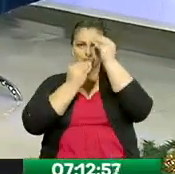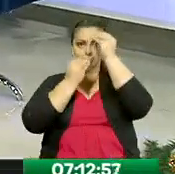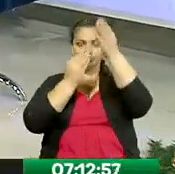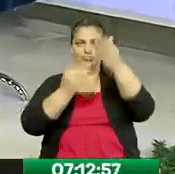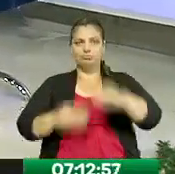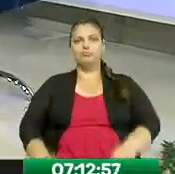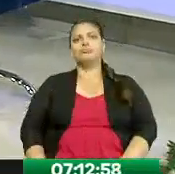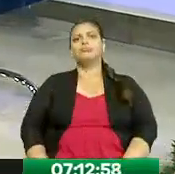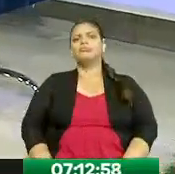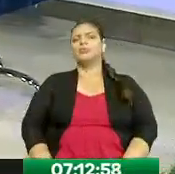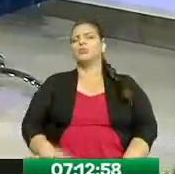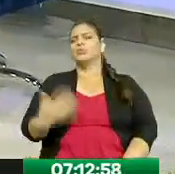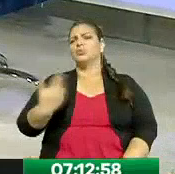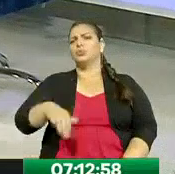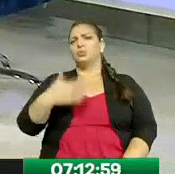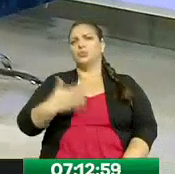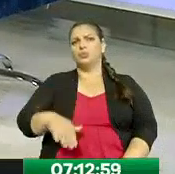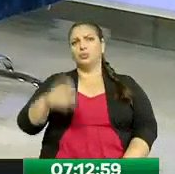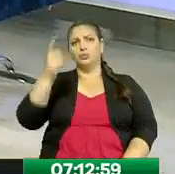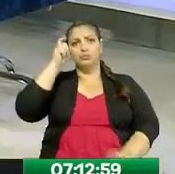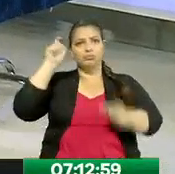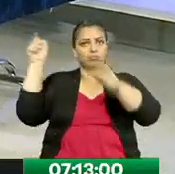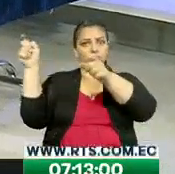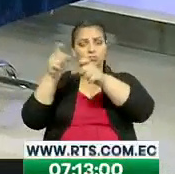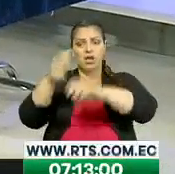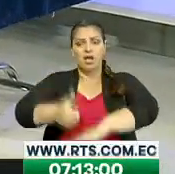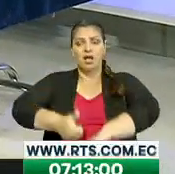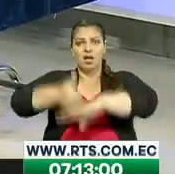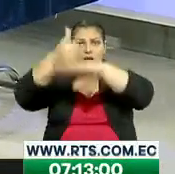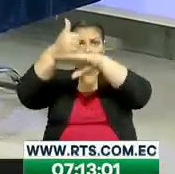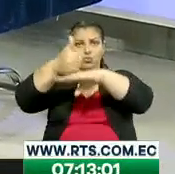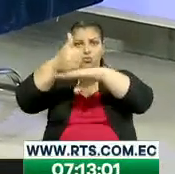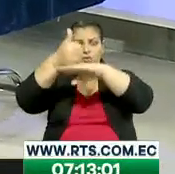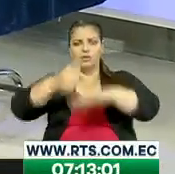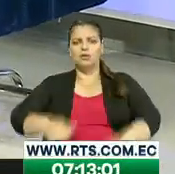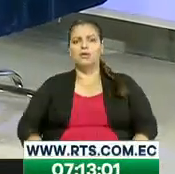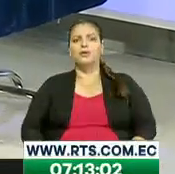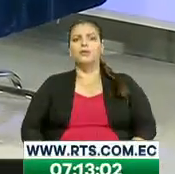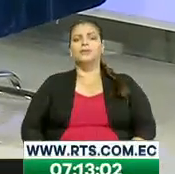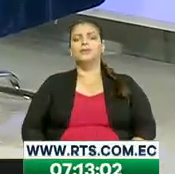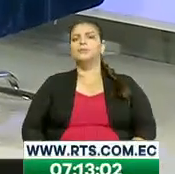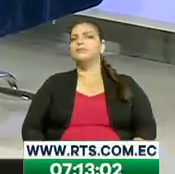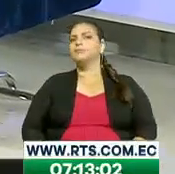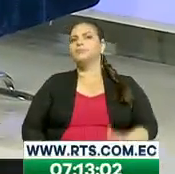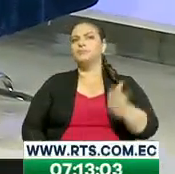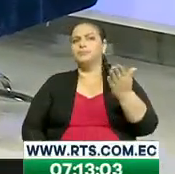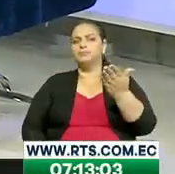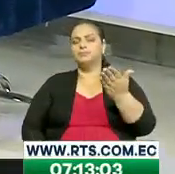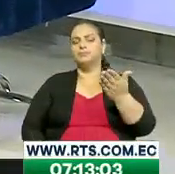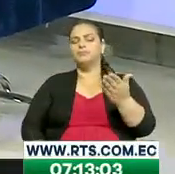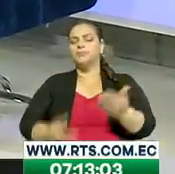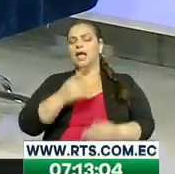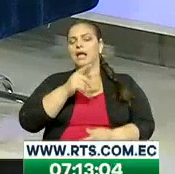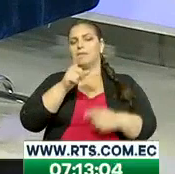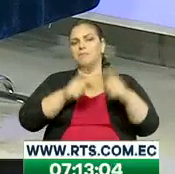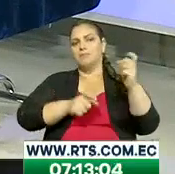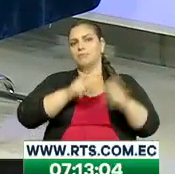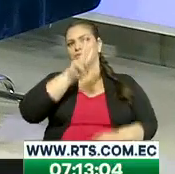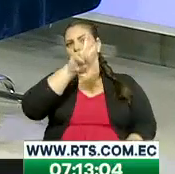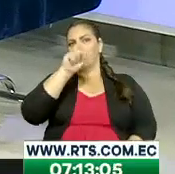2.673 denuncias de abuso sexual se reportaron dentro y fuera del sistema educativo a escala